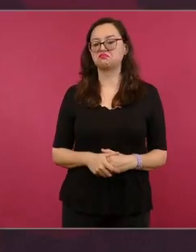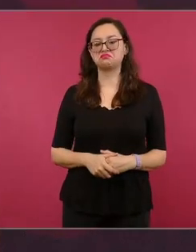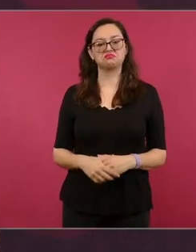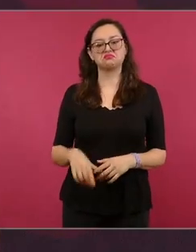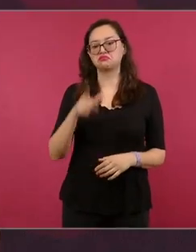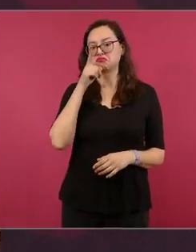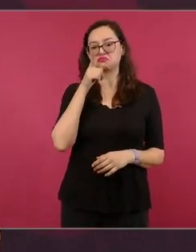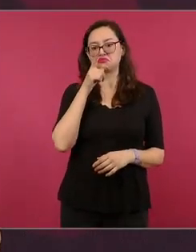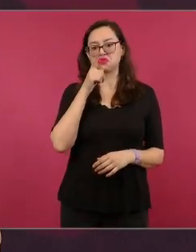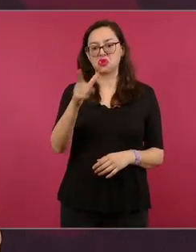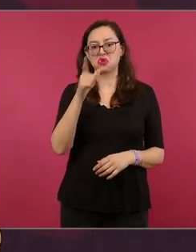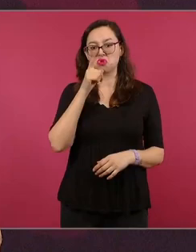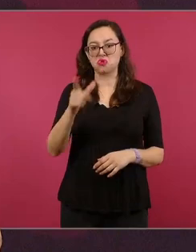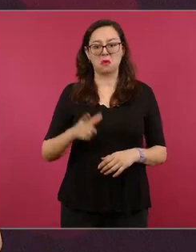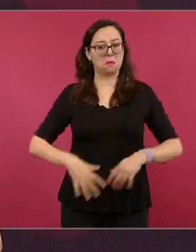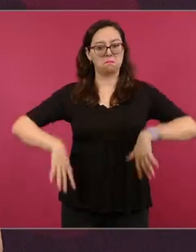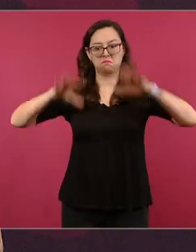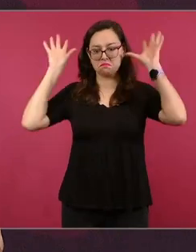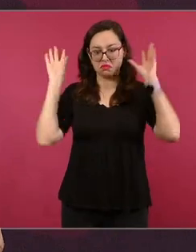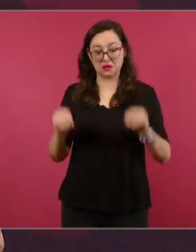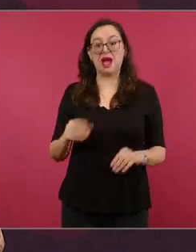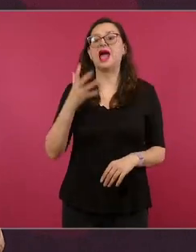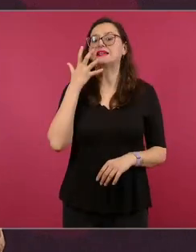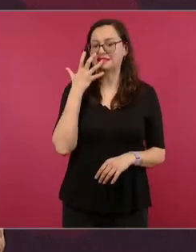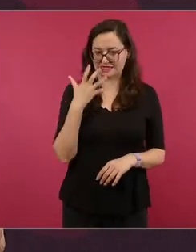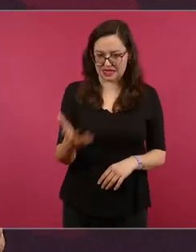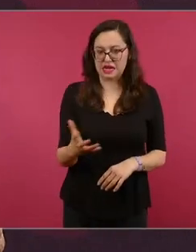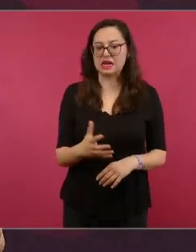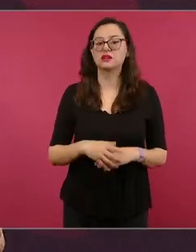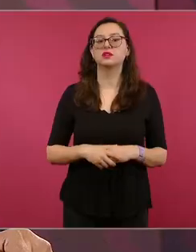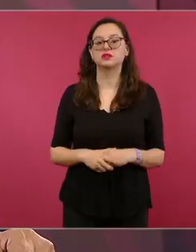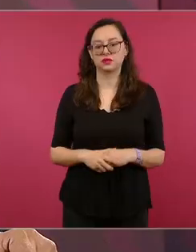no estarían los apagones,